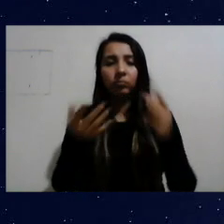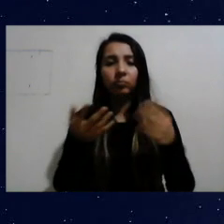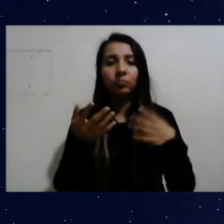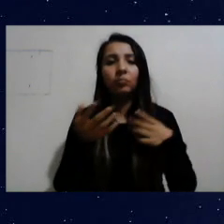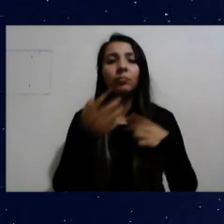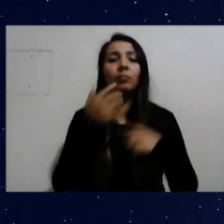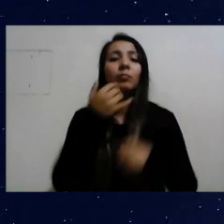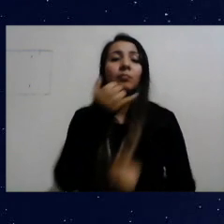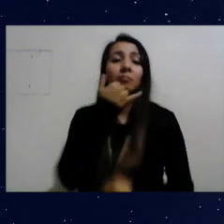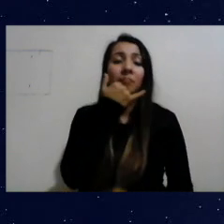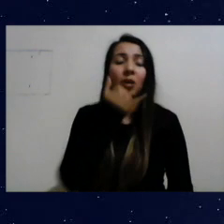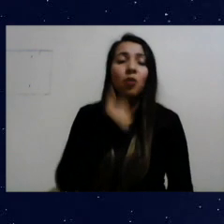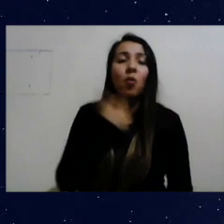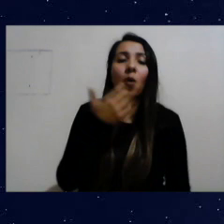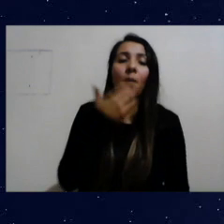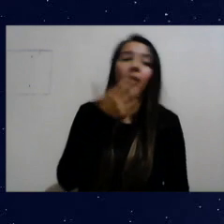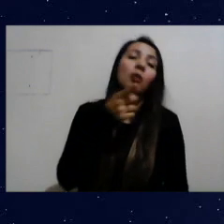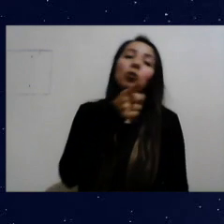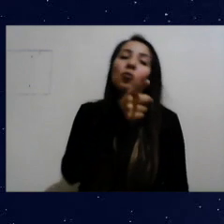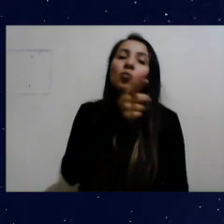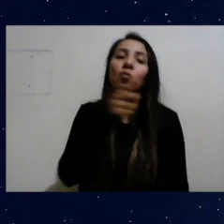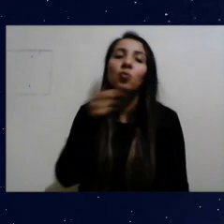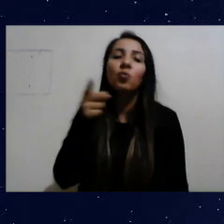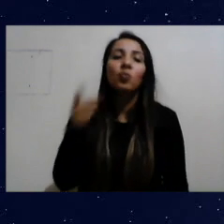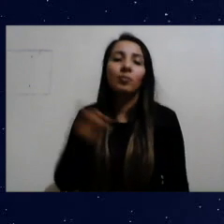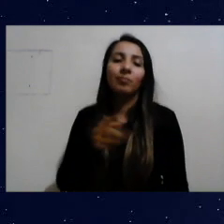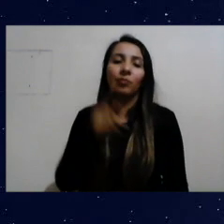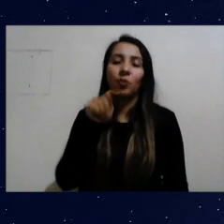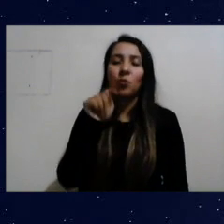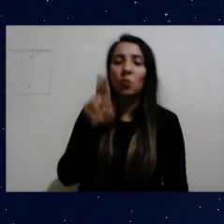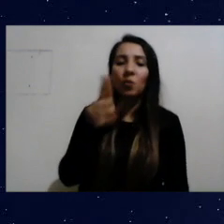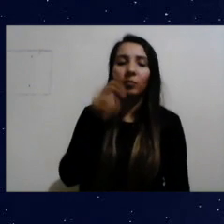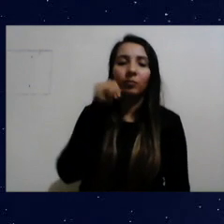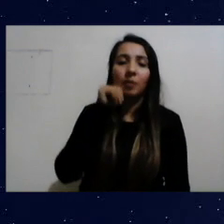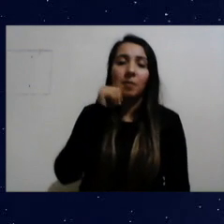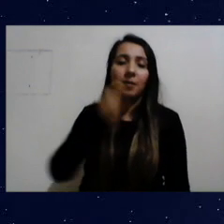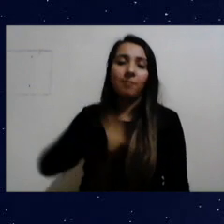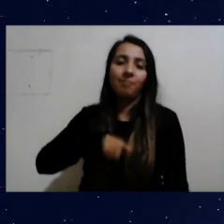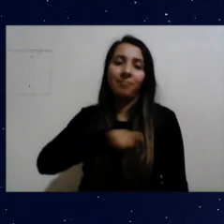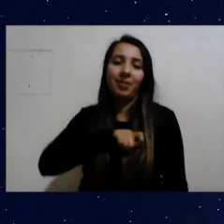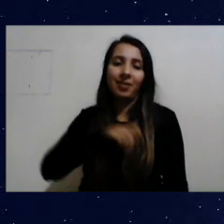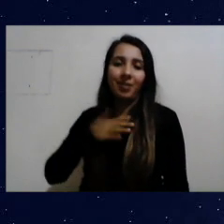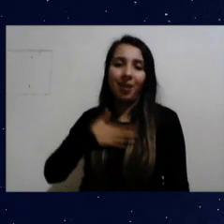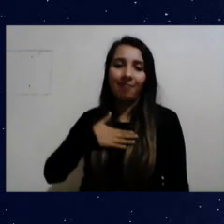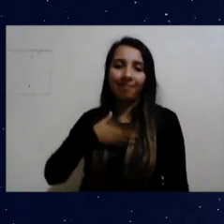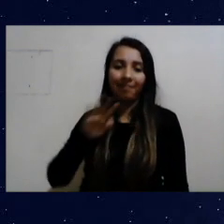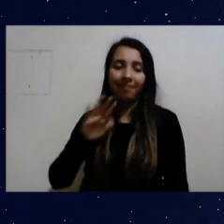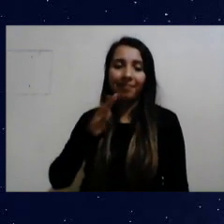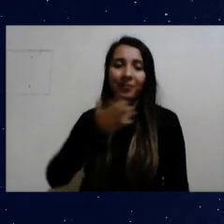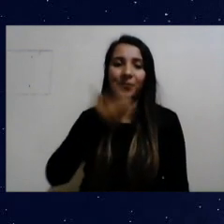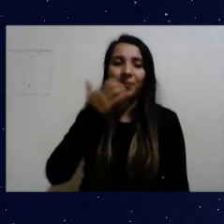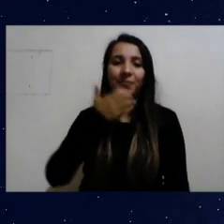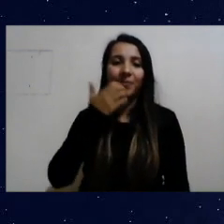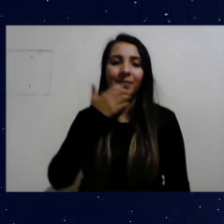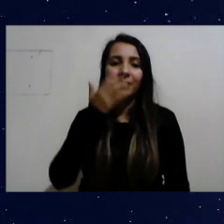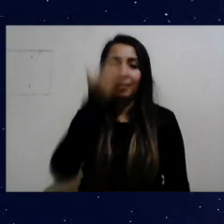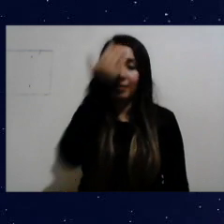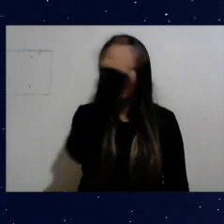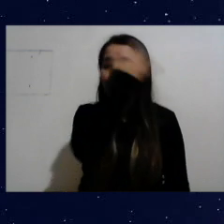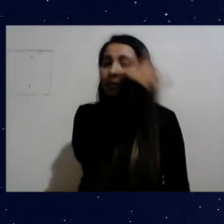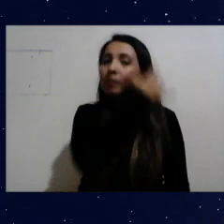que tutee. Es una mala costumbre que tenemos en España, tuteamos a todo el mundo. Me vais a permitir que